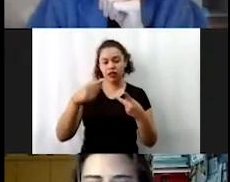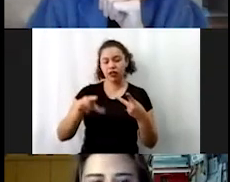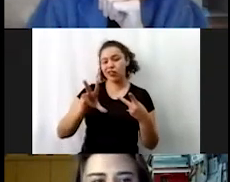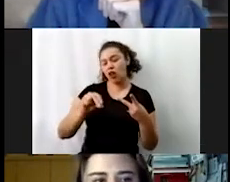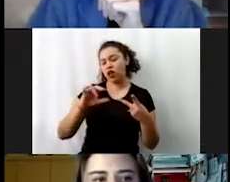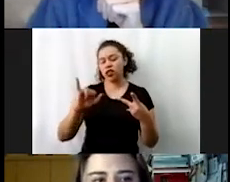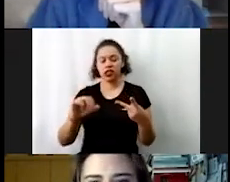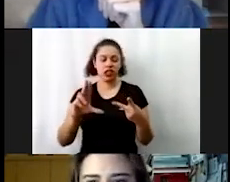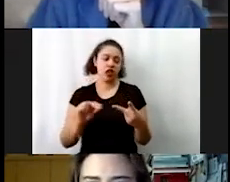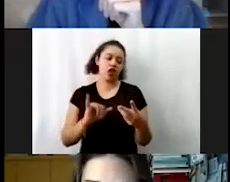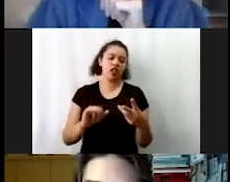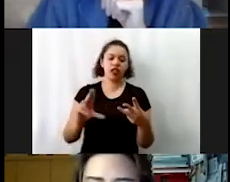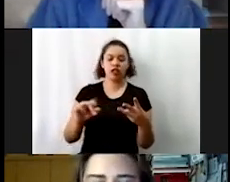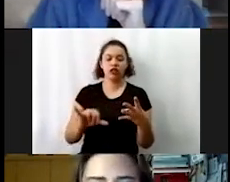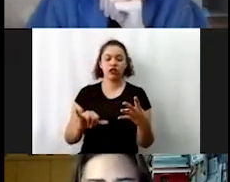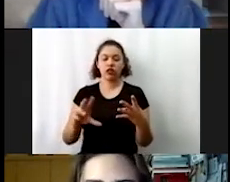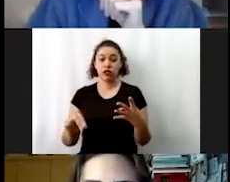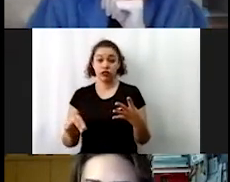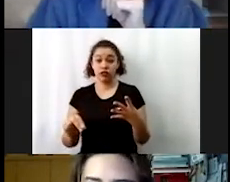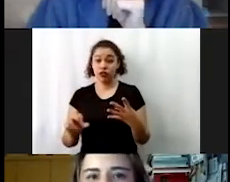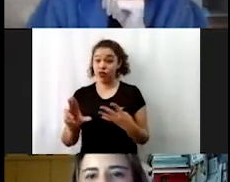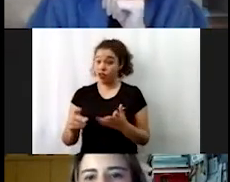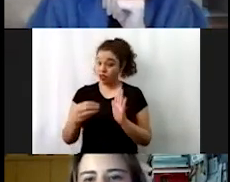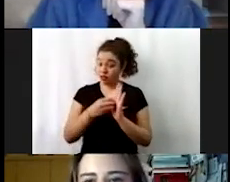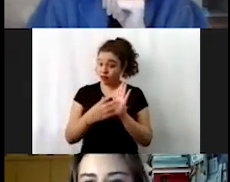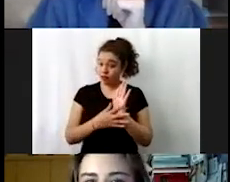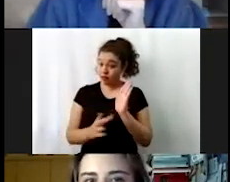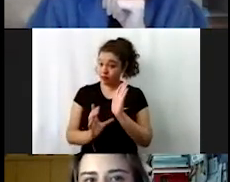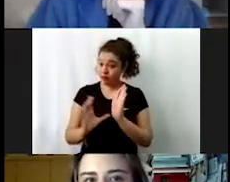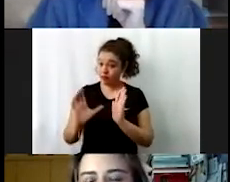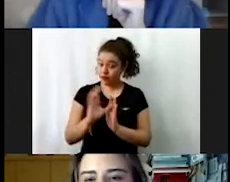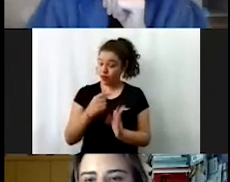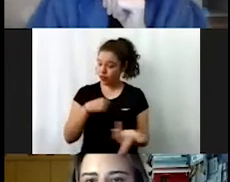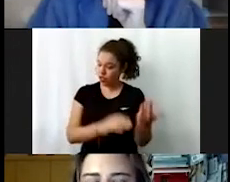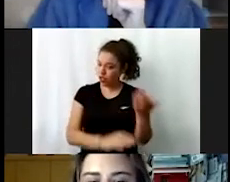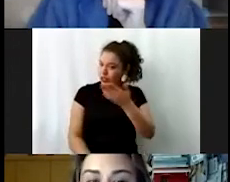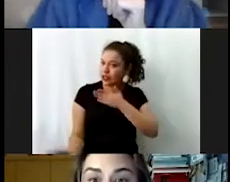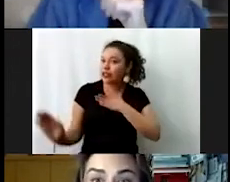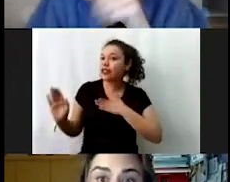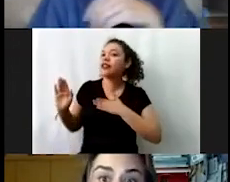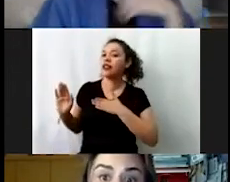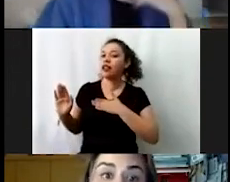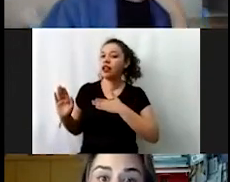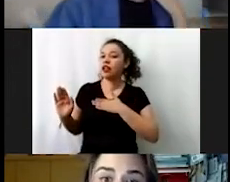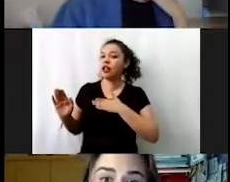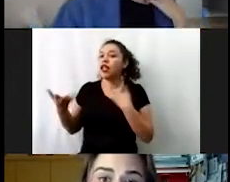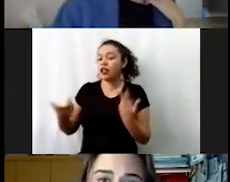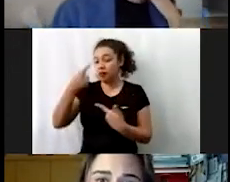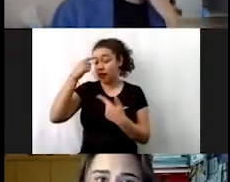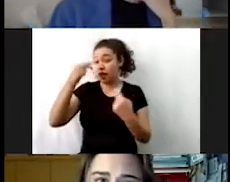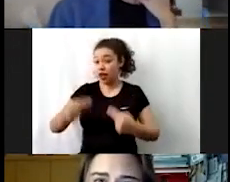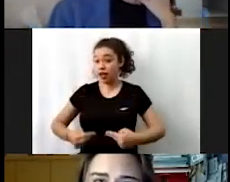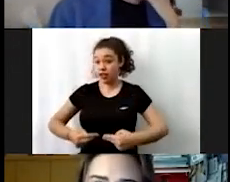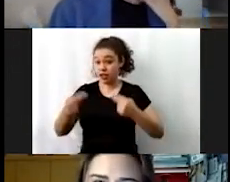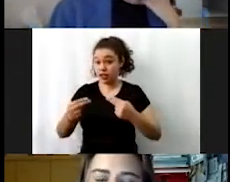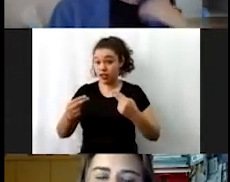cumplió. Esta agenda, les prometo que como se están moviendo sobre todo las negociaciones, una vez que pase esa